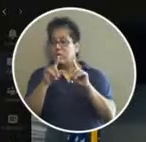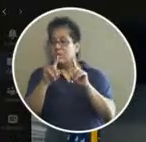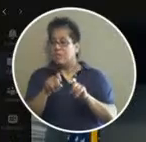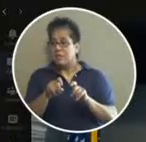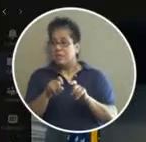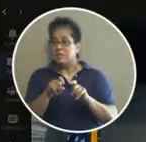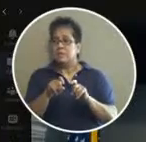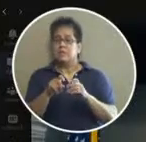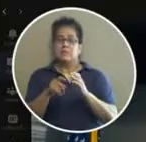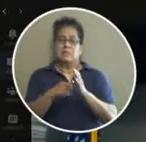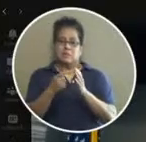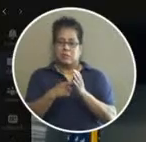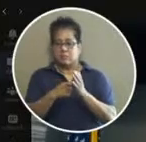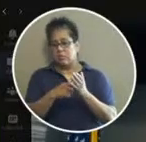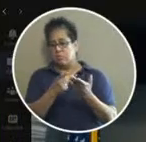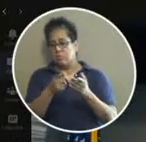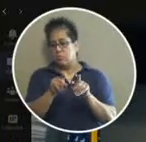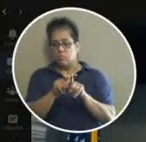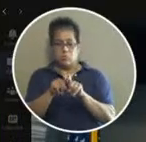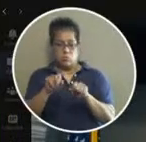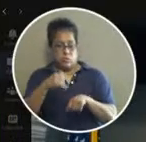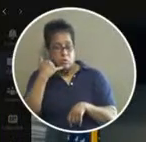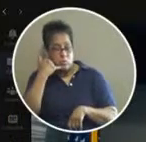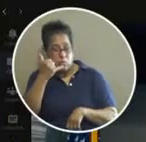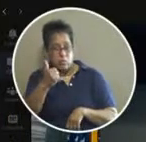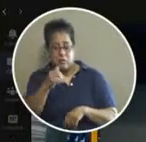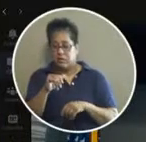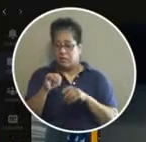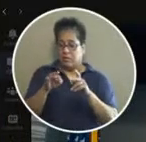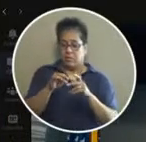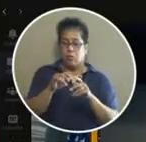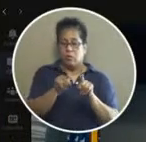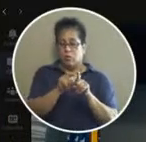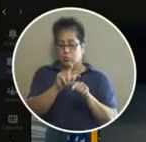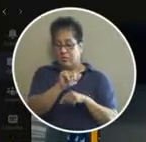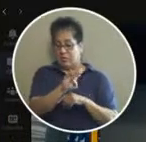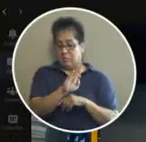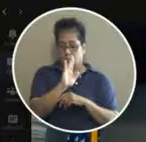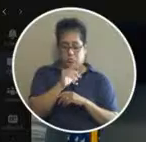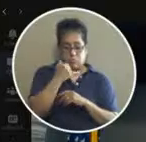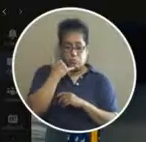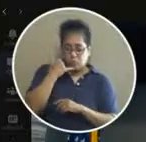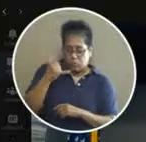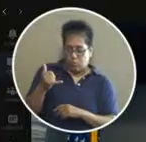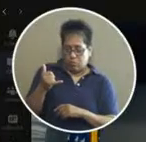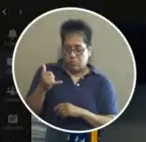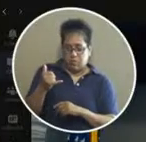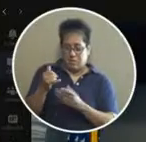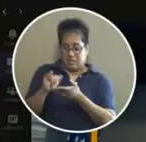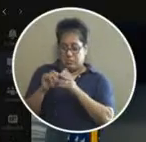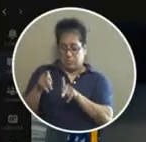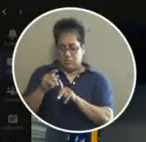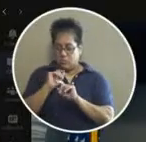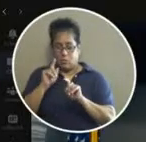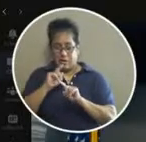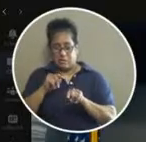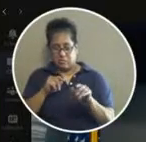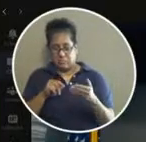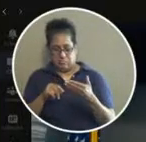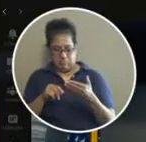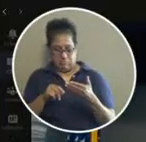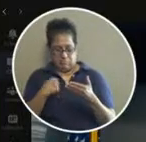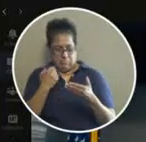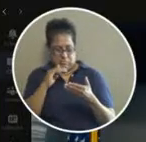realiza una llamada por teléfono y si la persona no contesta la llamada porque no reconoce el número, va a haber un